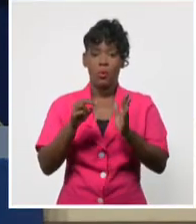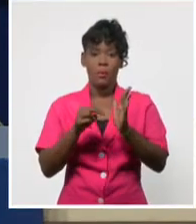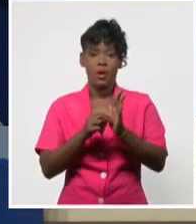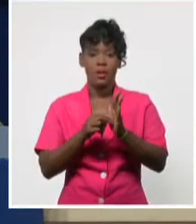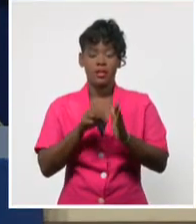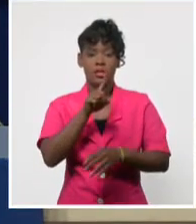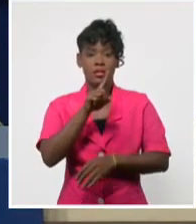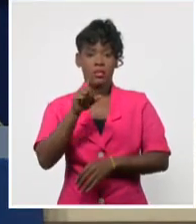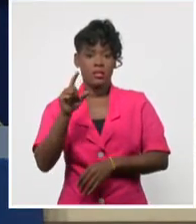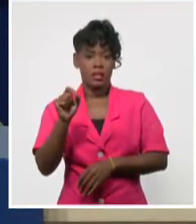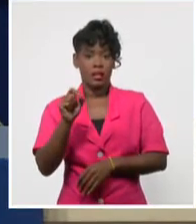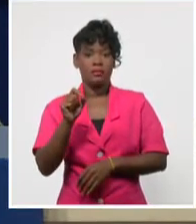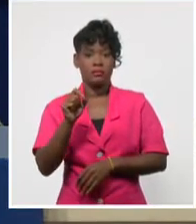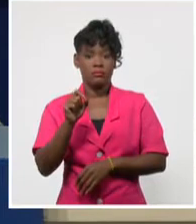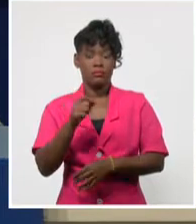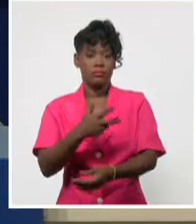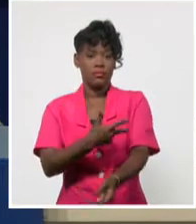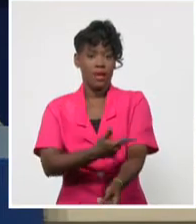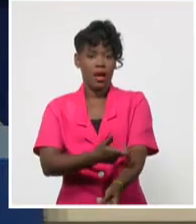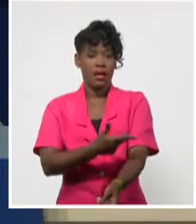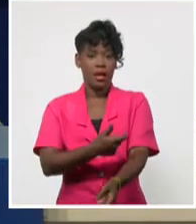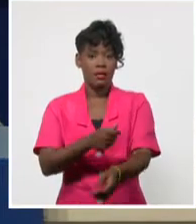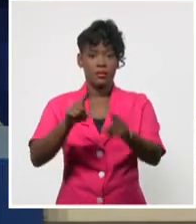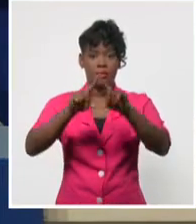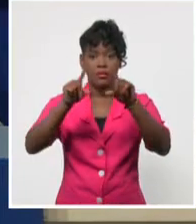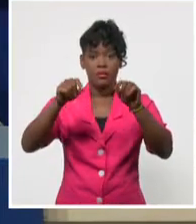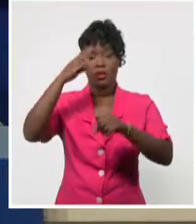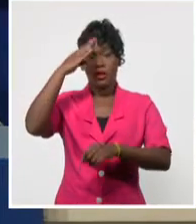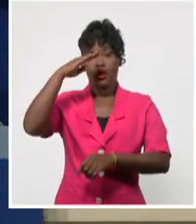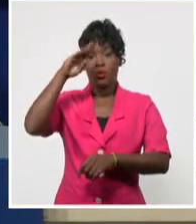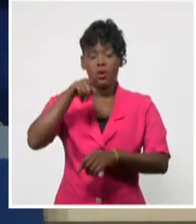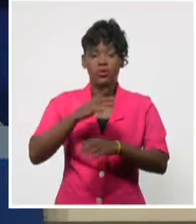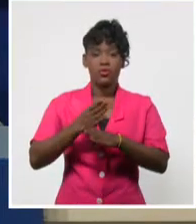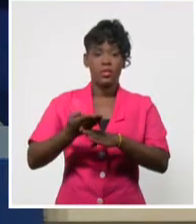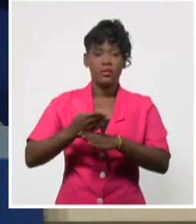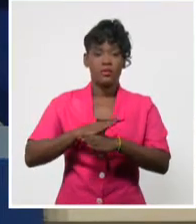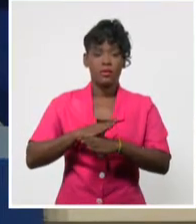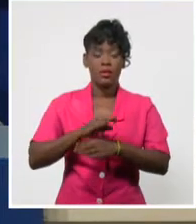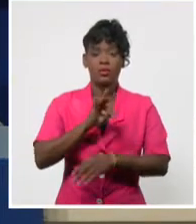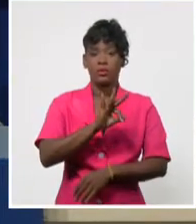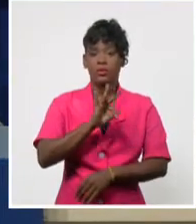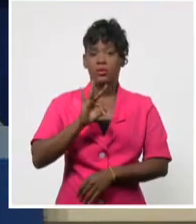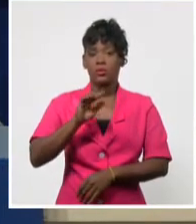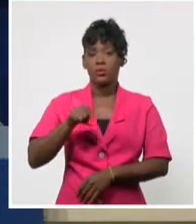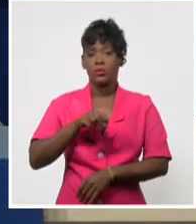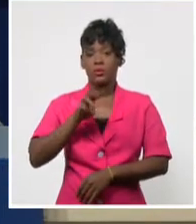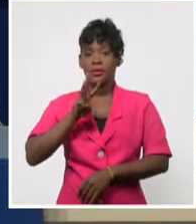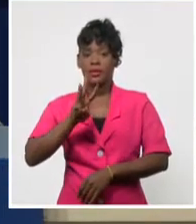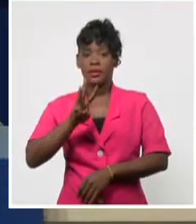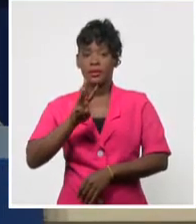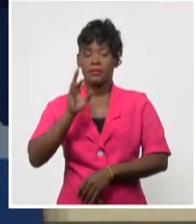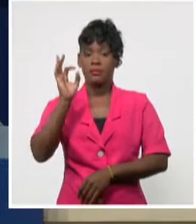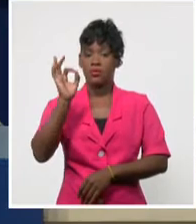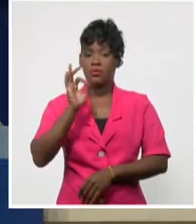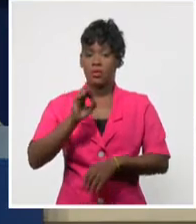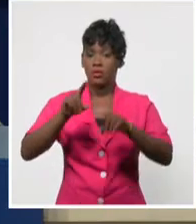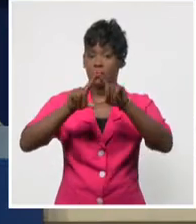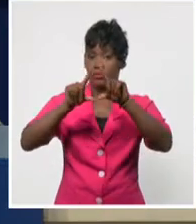casos diagnosticados en nuestro país. Estamos hablando del 88,3% de todos los casos confirmados en